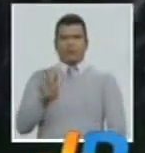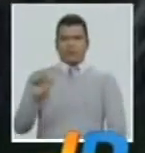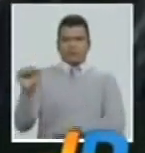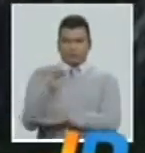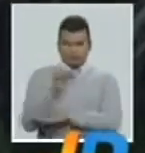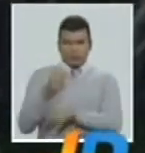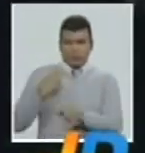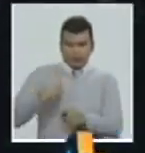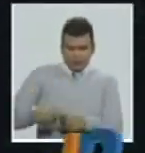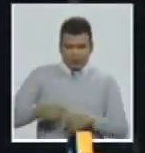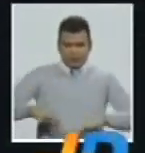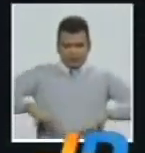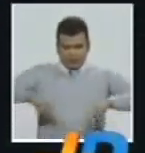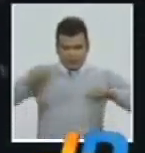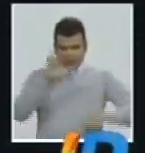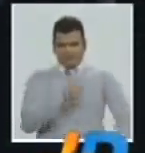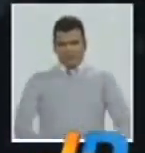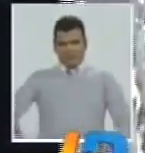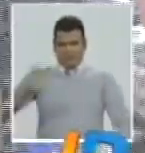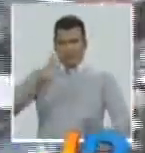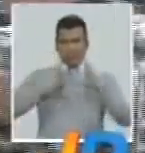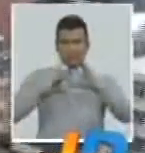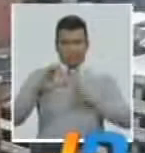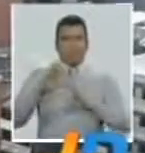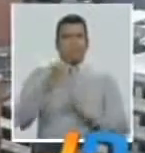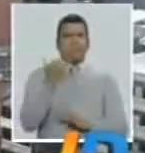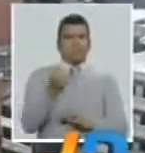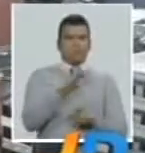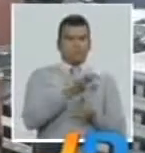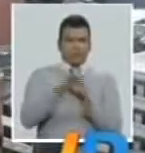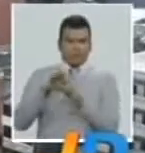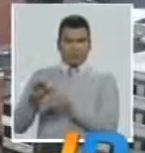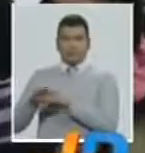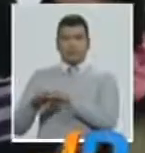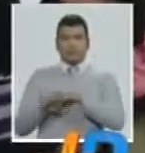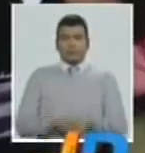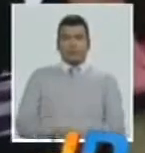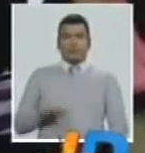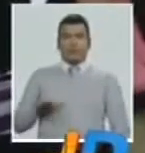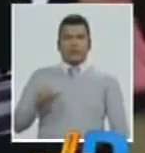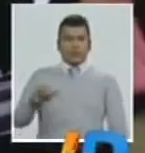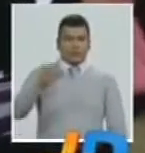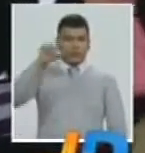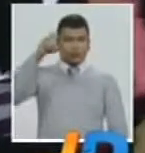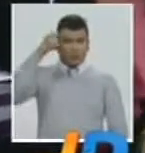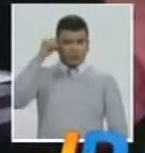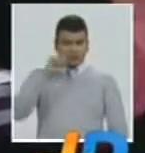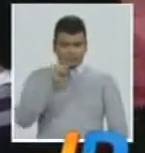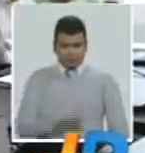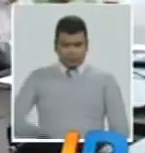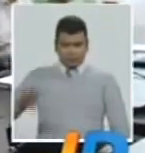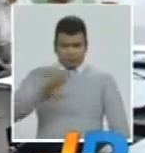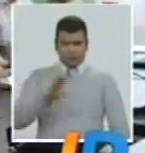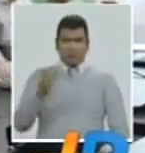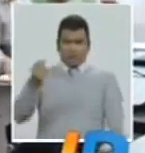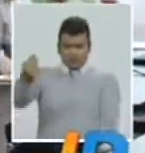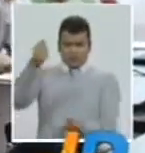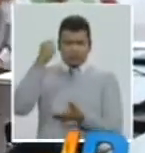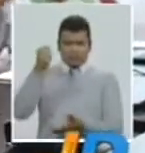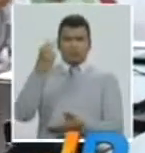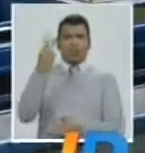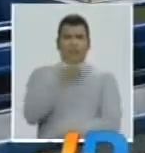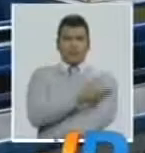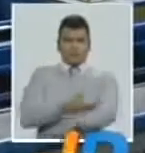sido robados en municipios del departamento del Cauca. En Buenaventura, el gobierno departamental aprobó recursos por $2 millones para